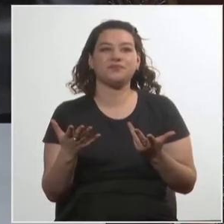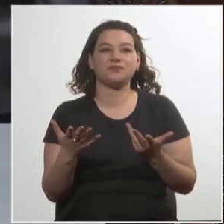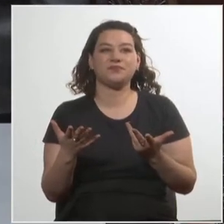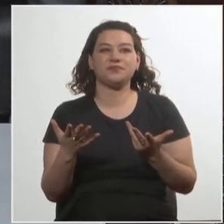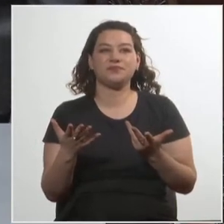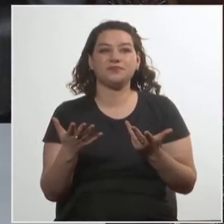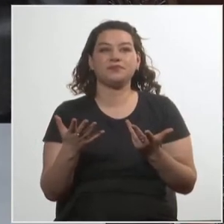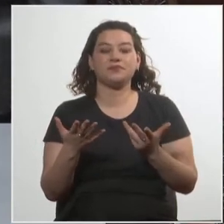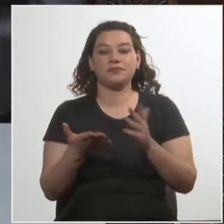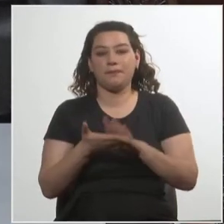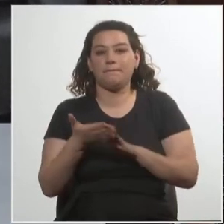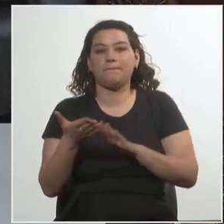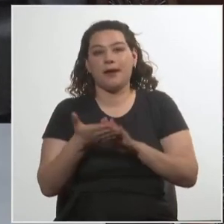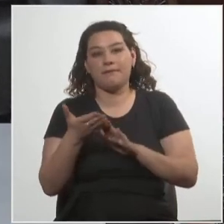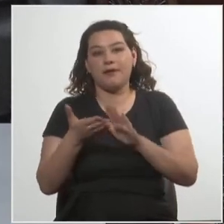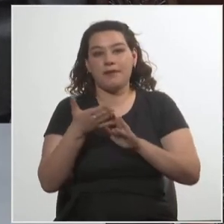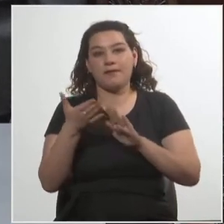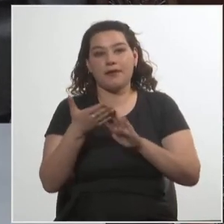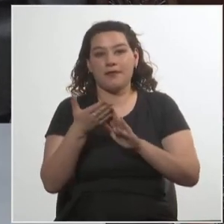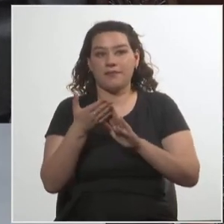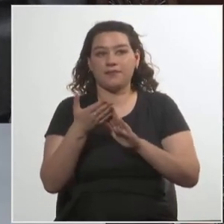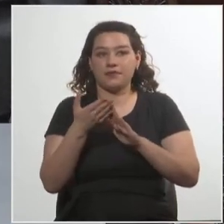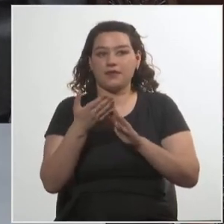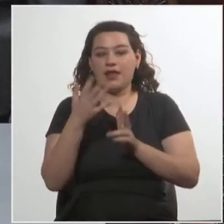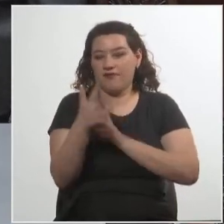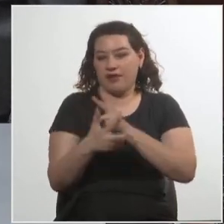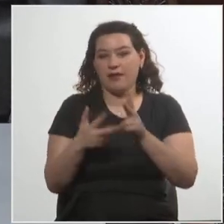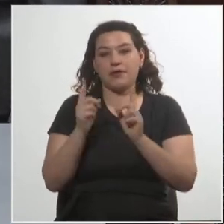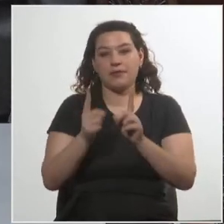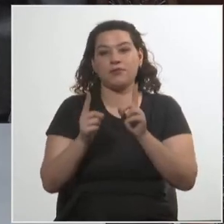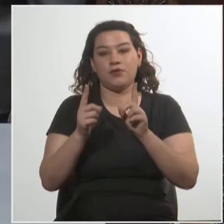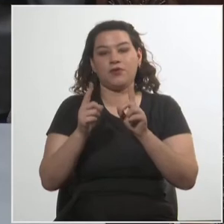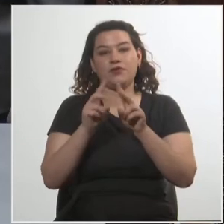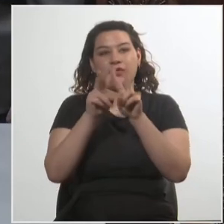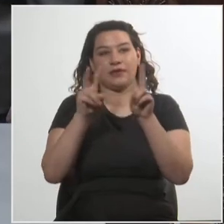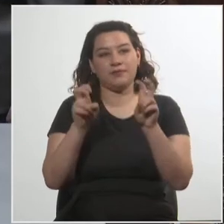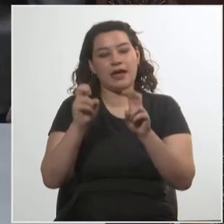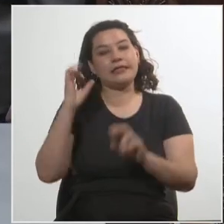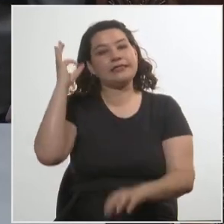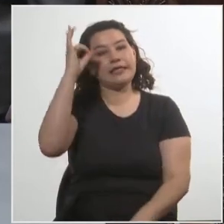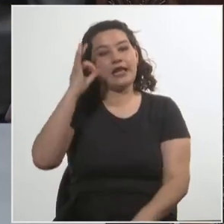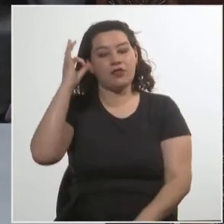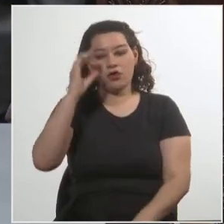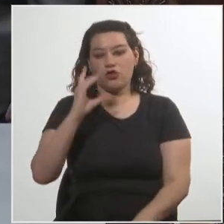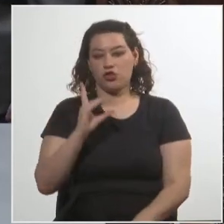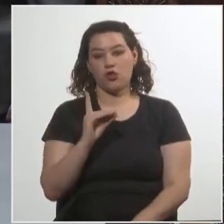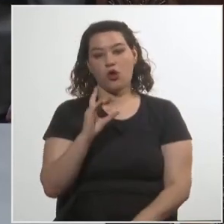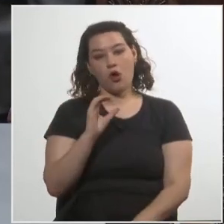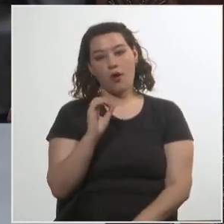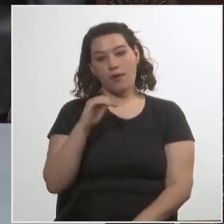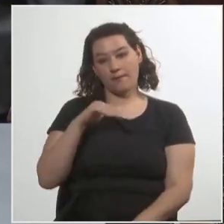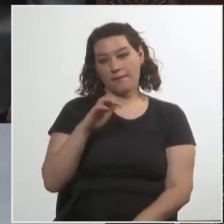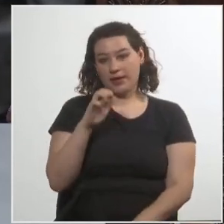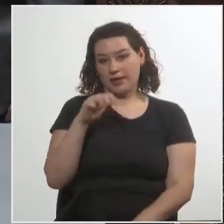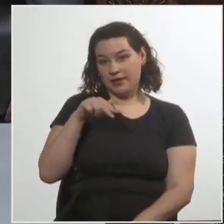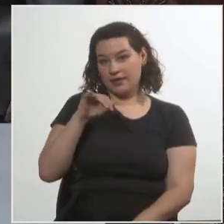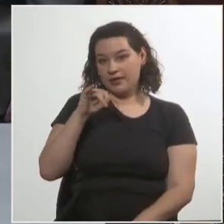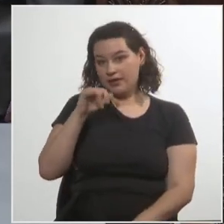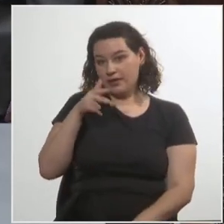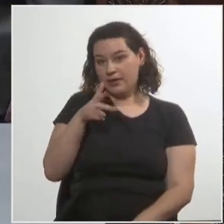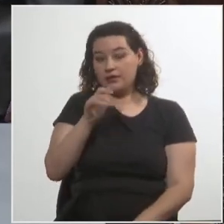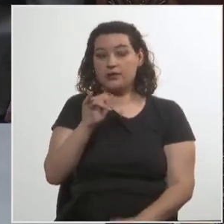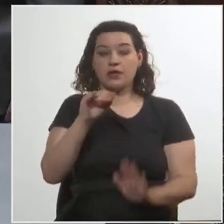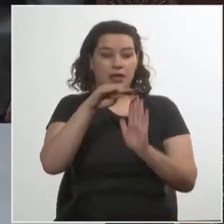a la consideración del tema El senador domenech estaba en la lista para hacer uso de la palabra